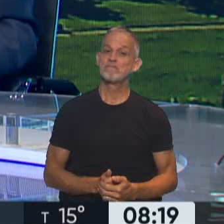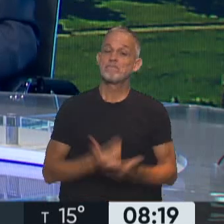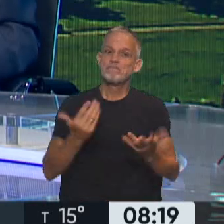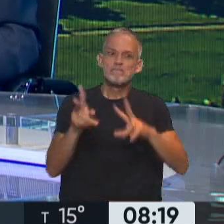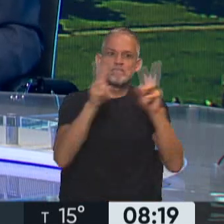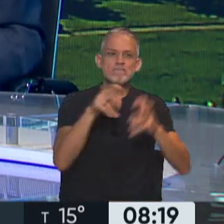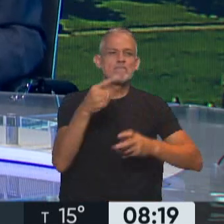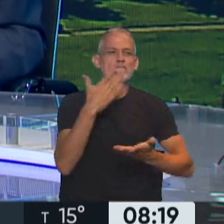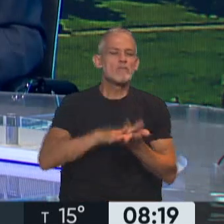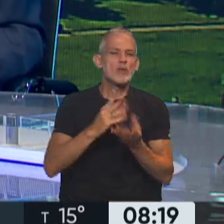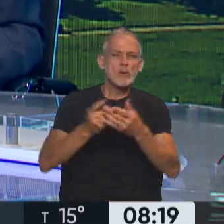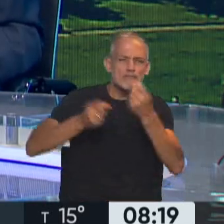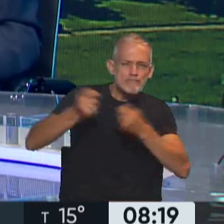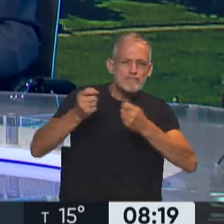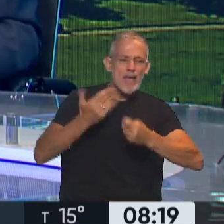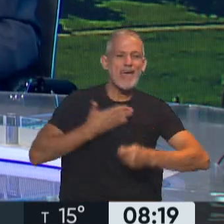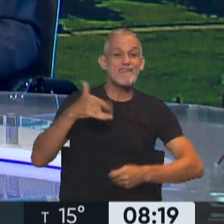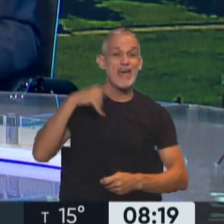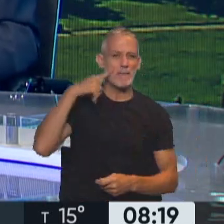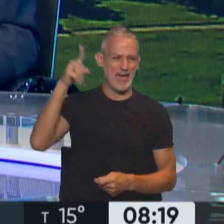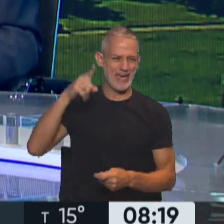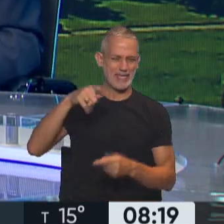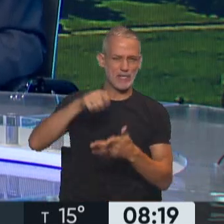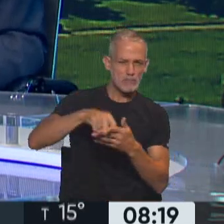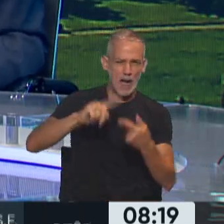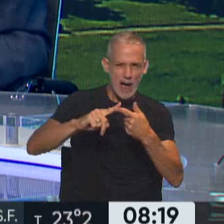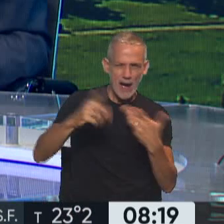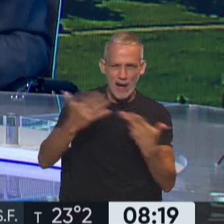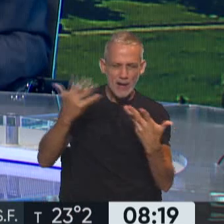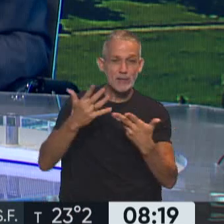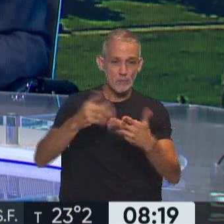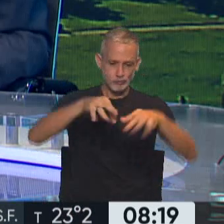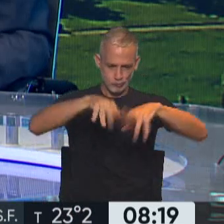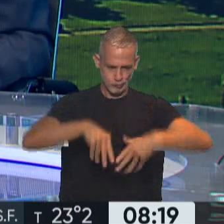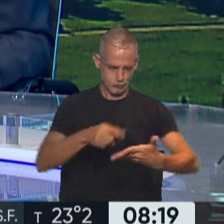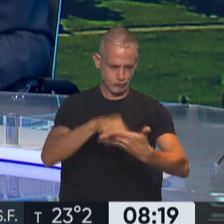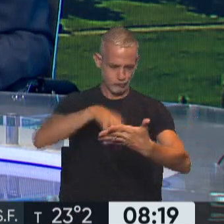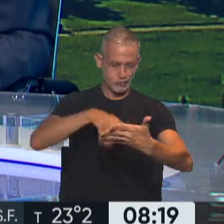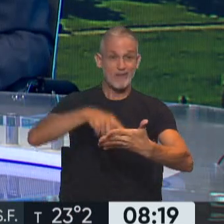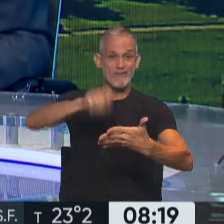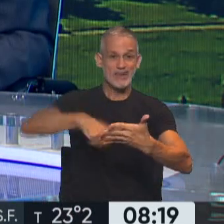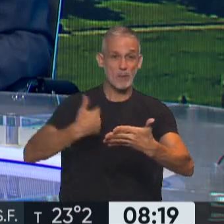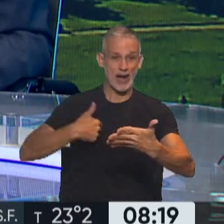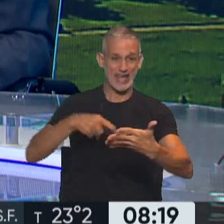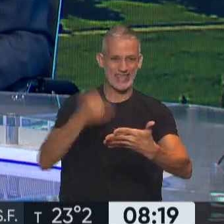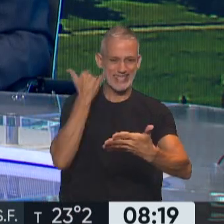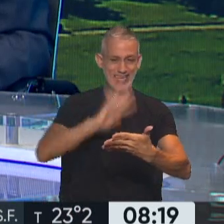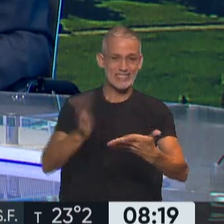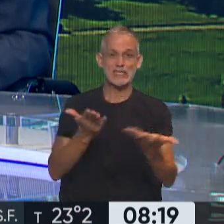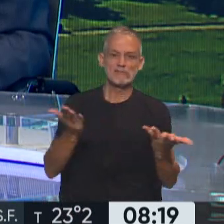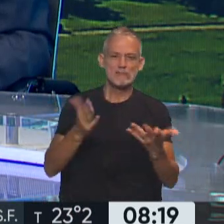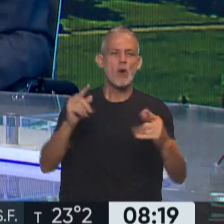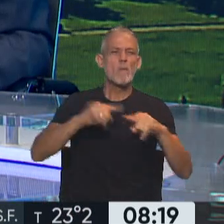Y seguimos hablando de la negociación con el Fondo Monetario Internacional, el acuerdo, la carta de entendimiento que firmó el gobierno nacional y las